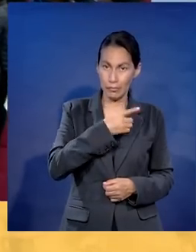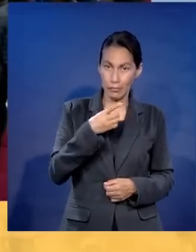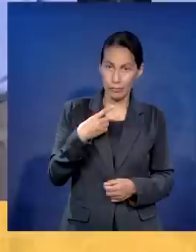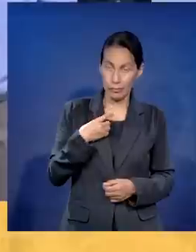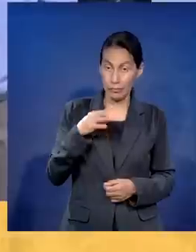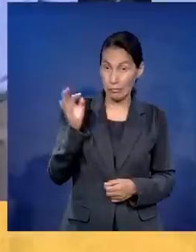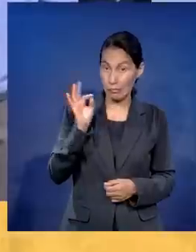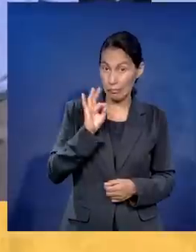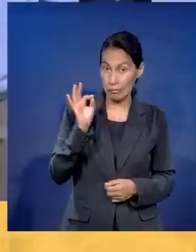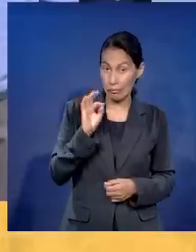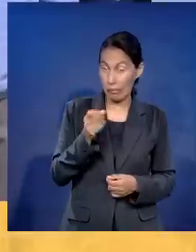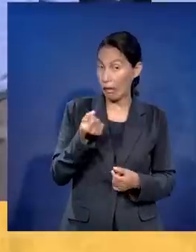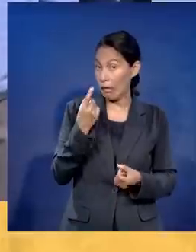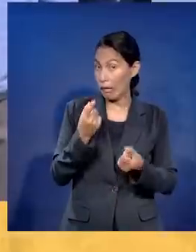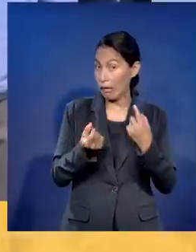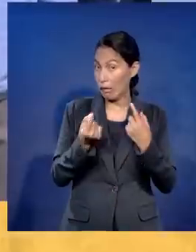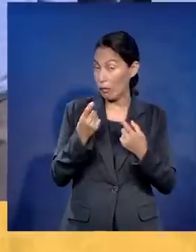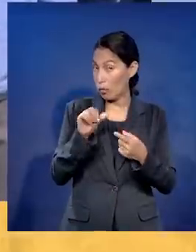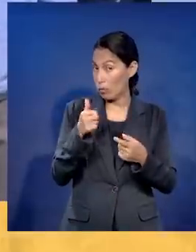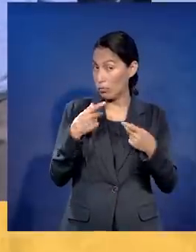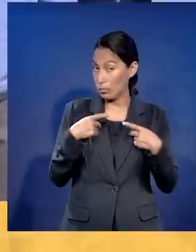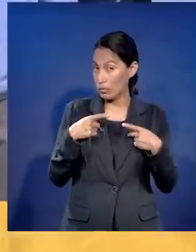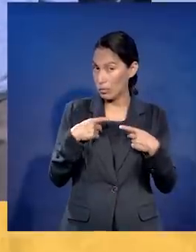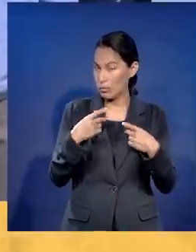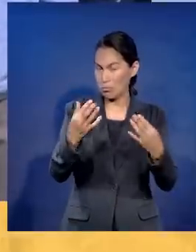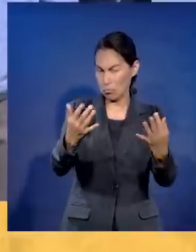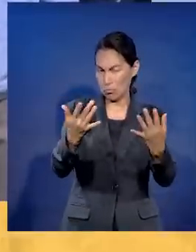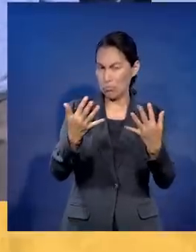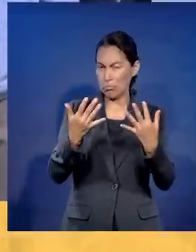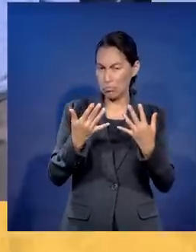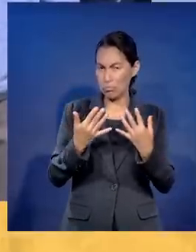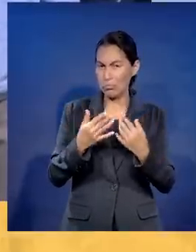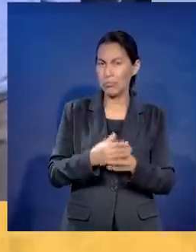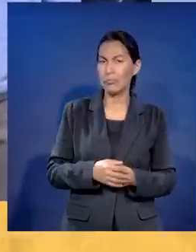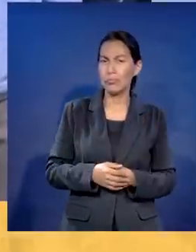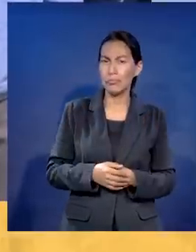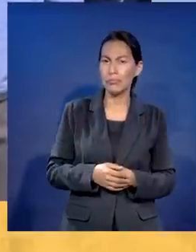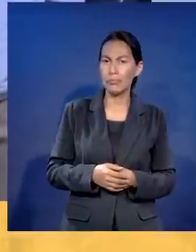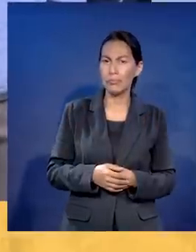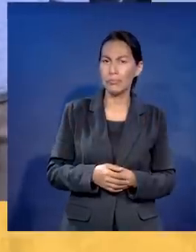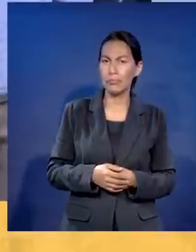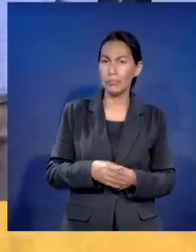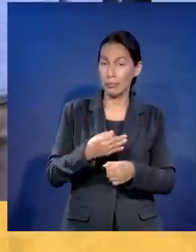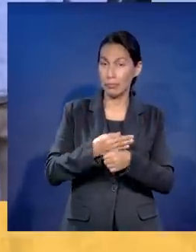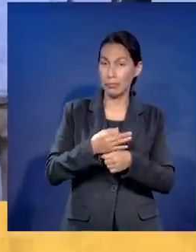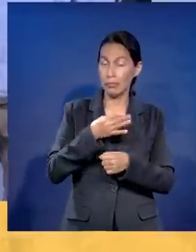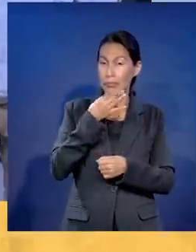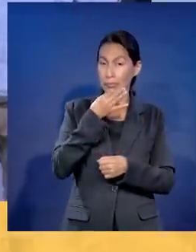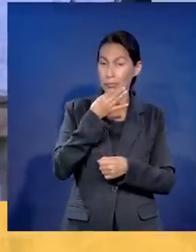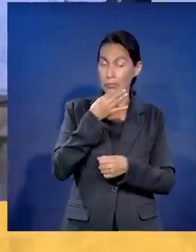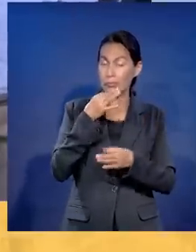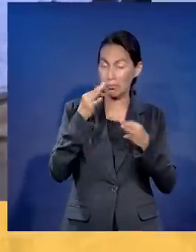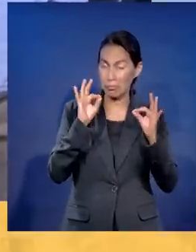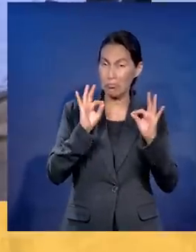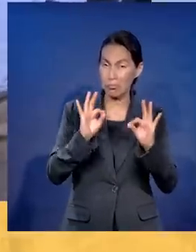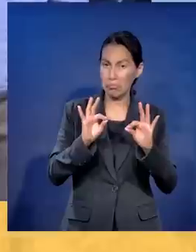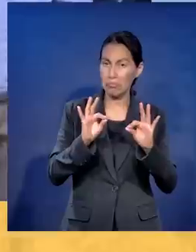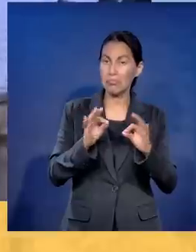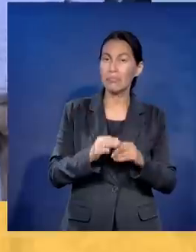tengo que orar Pero puede haber alguien más venga Este es el momento